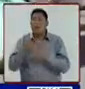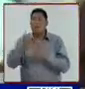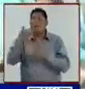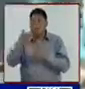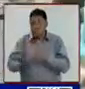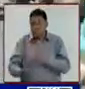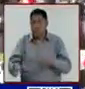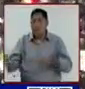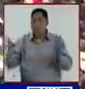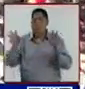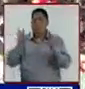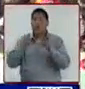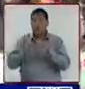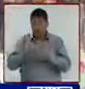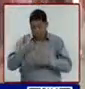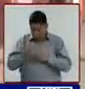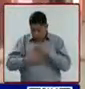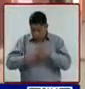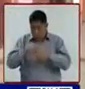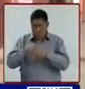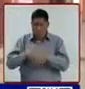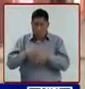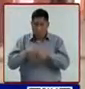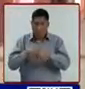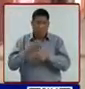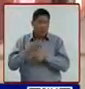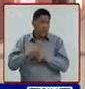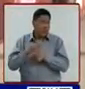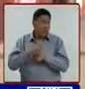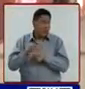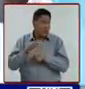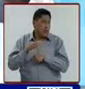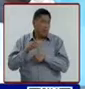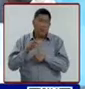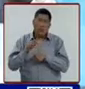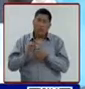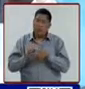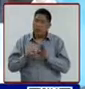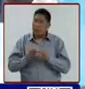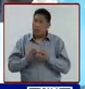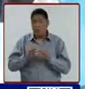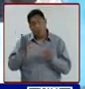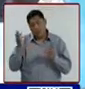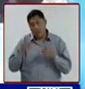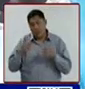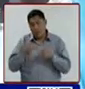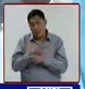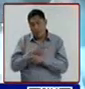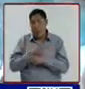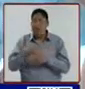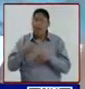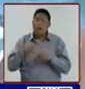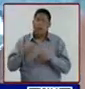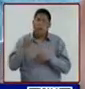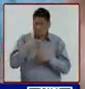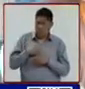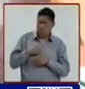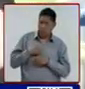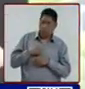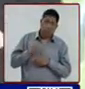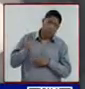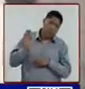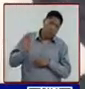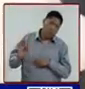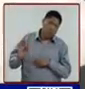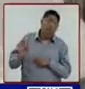nuestra asamblea, vamos a proceder a la marcha que ya hemos convocado. No hemos tenido que reprogramar debido a que había una contraconvocatoria muy provocativa, por